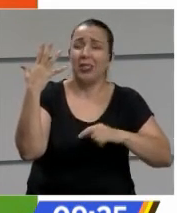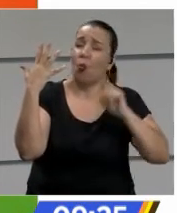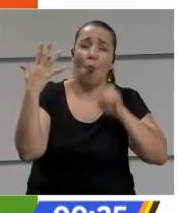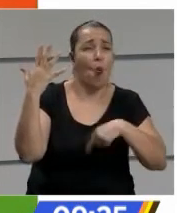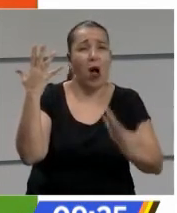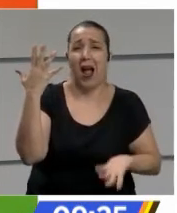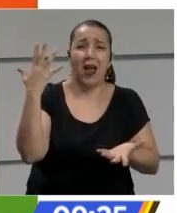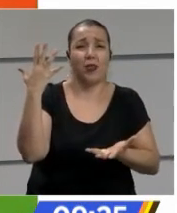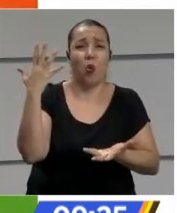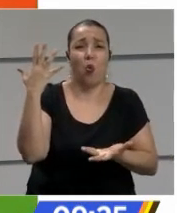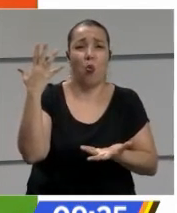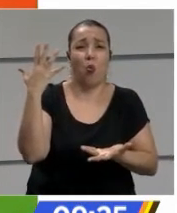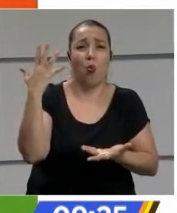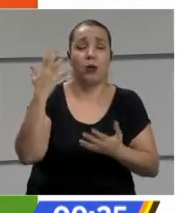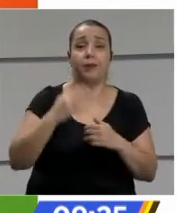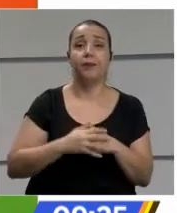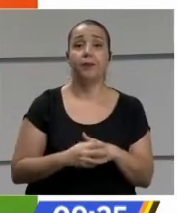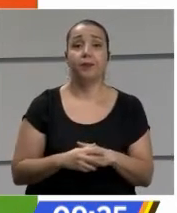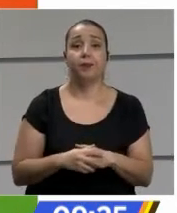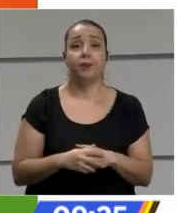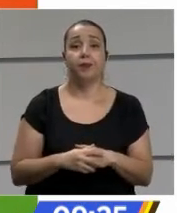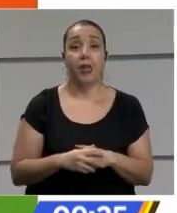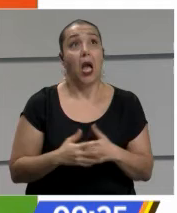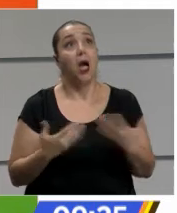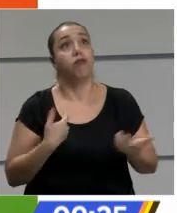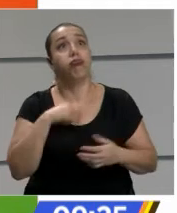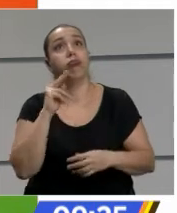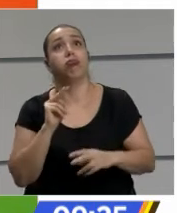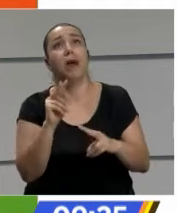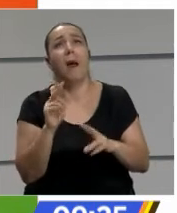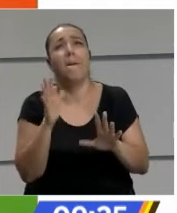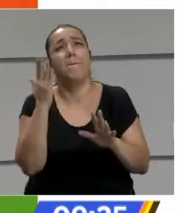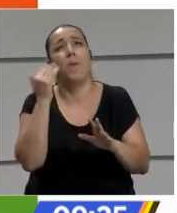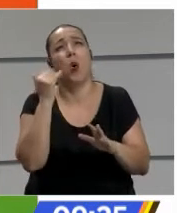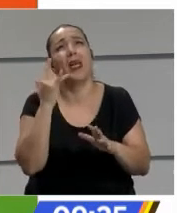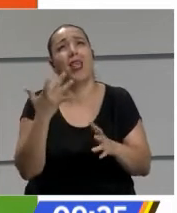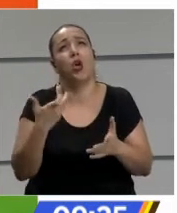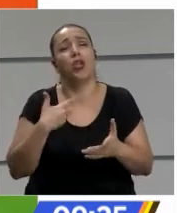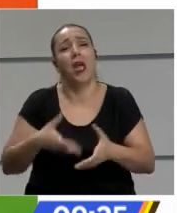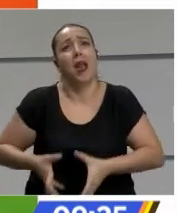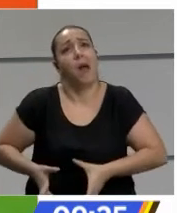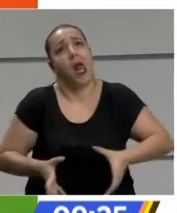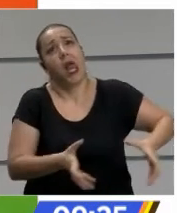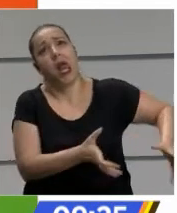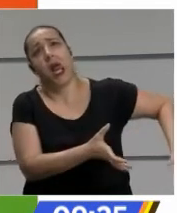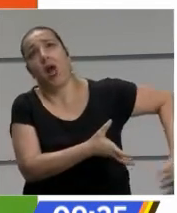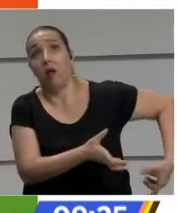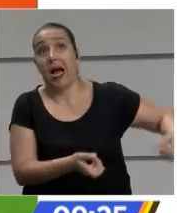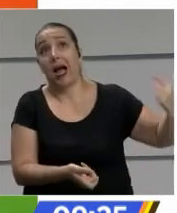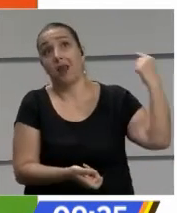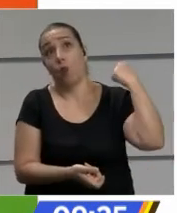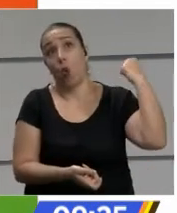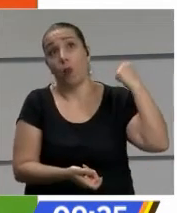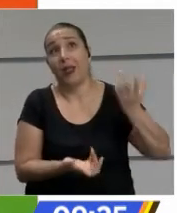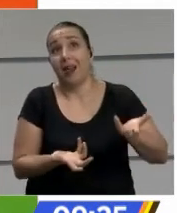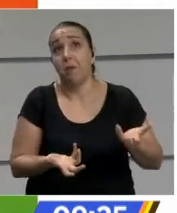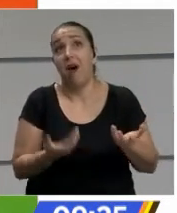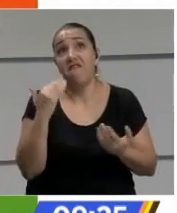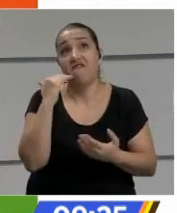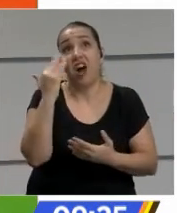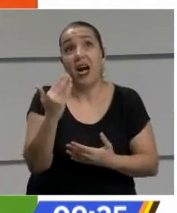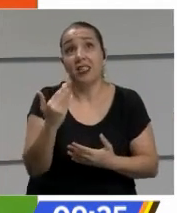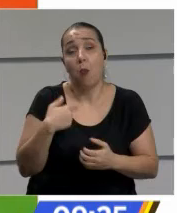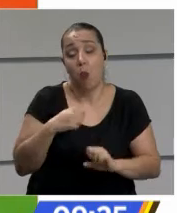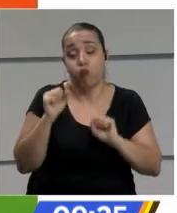logro, dijo Anansi. Padre, ¿y por qué no lo puedes poner en tu espalda? Eso va a facilitar